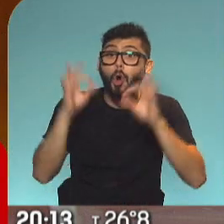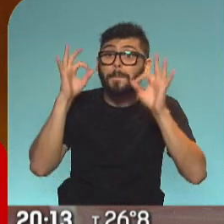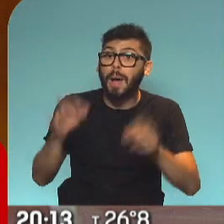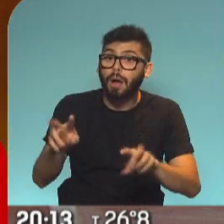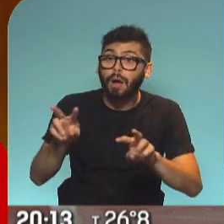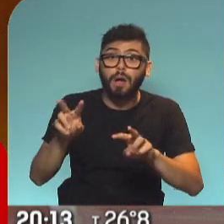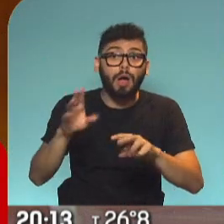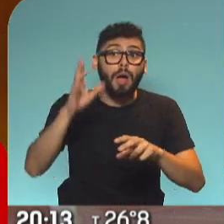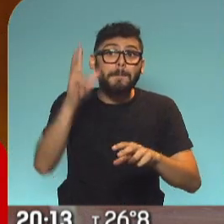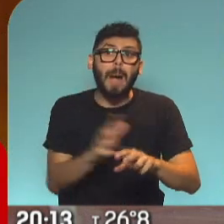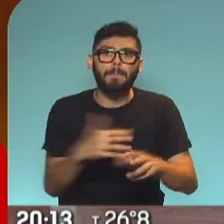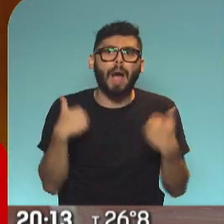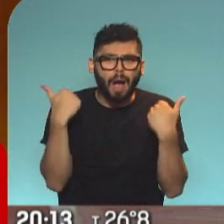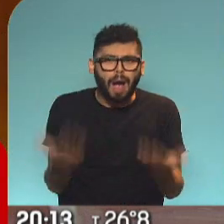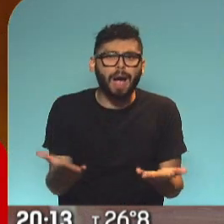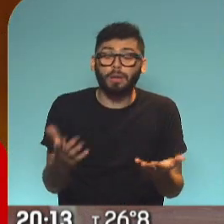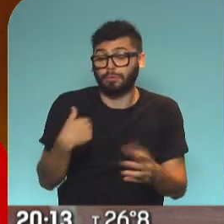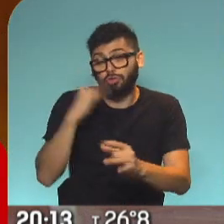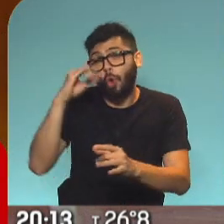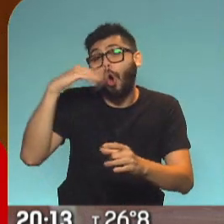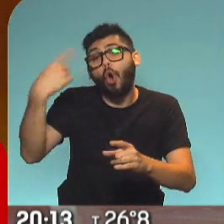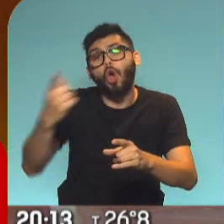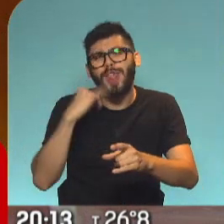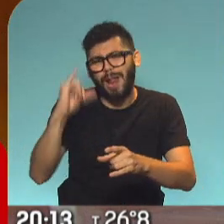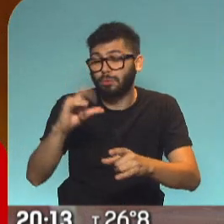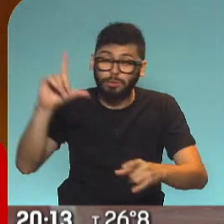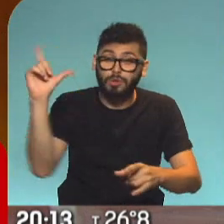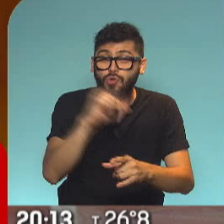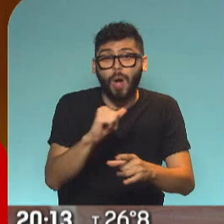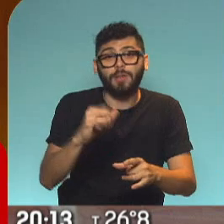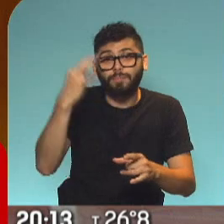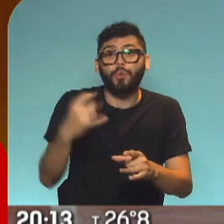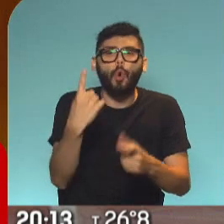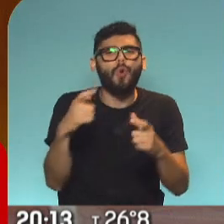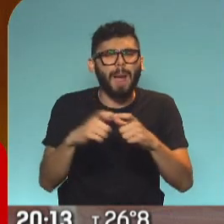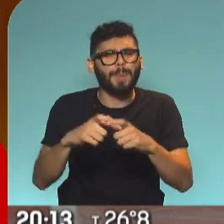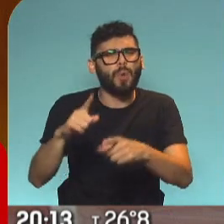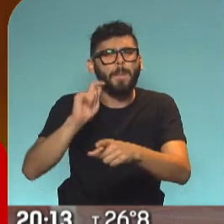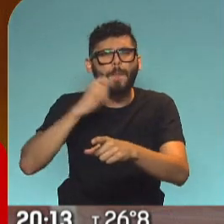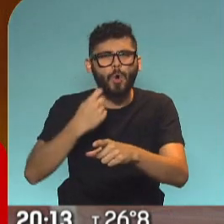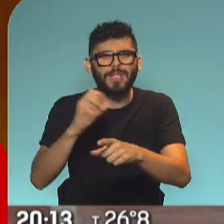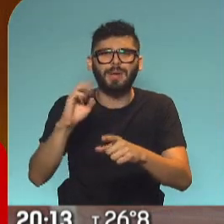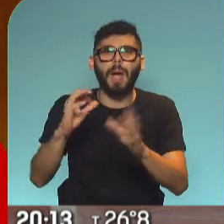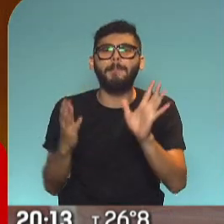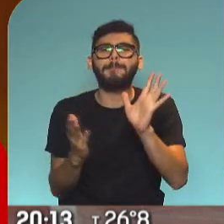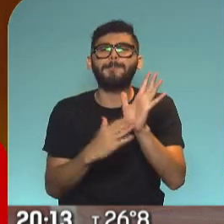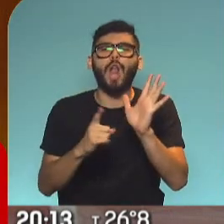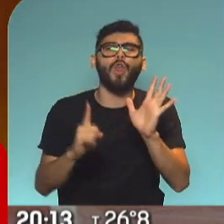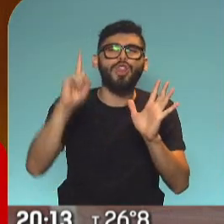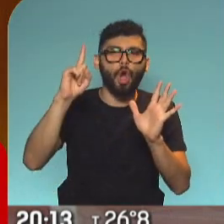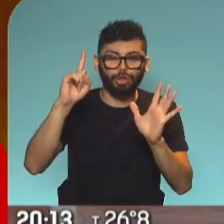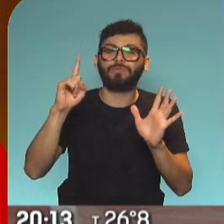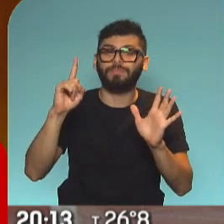entre Cuba y Estados Unidos. Un día les cuento, es extraordinario, porque inclusive se hizo una película muy linda sobre La mano de Dios, se llama,